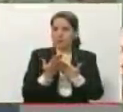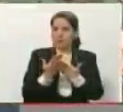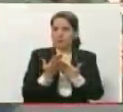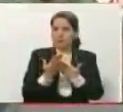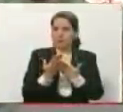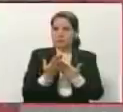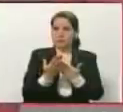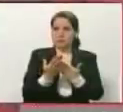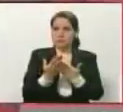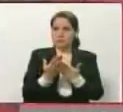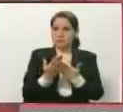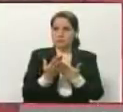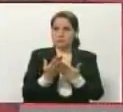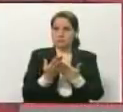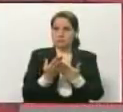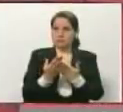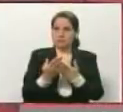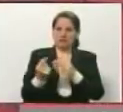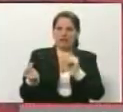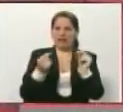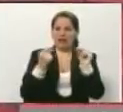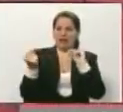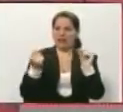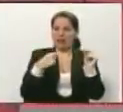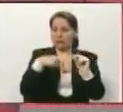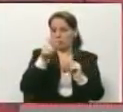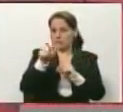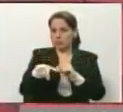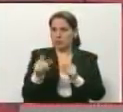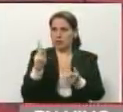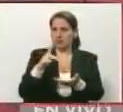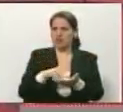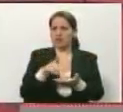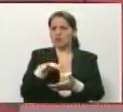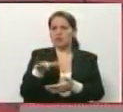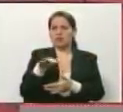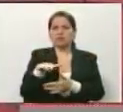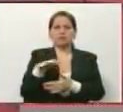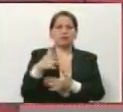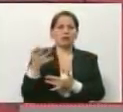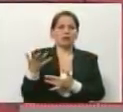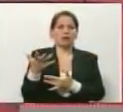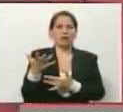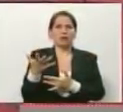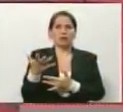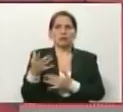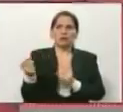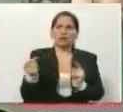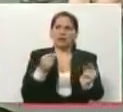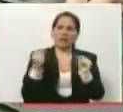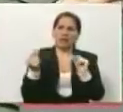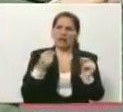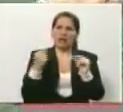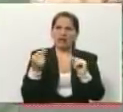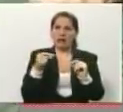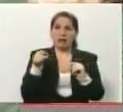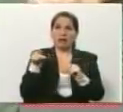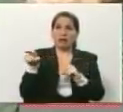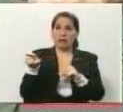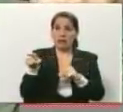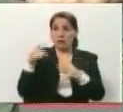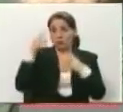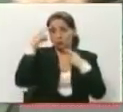estaba peleando con un personaje que está aquí. ¿Dónde está? Rodríguez Cabello. Peleando. Pues se fue solo.